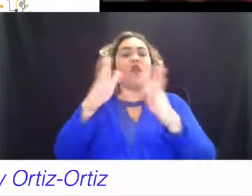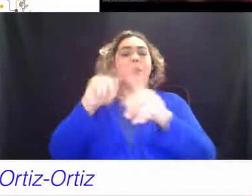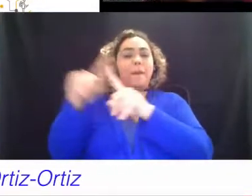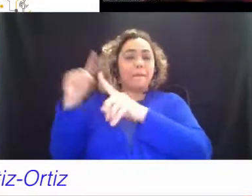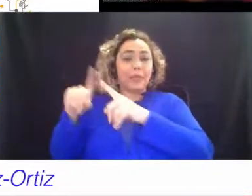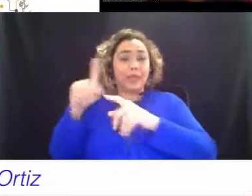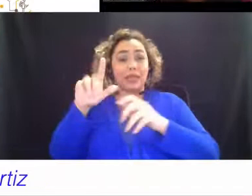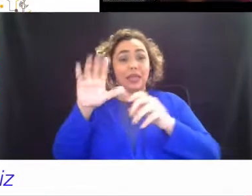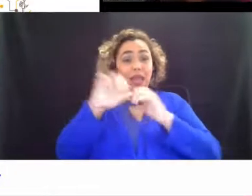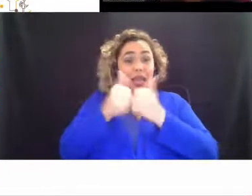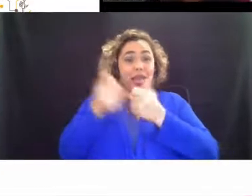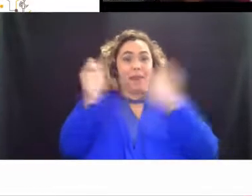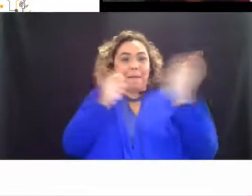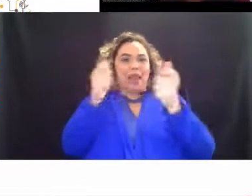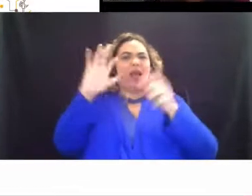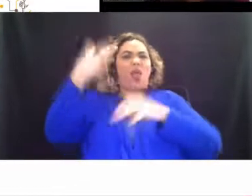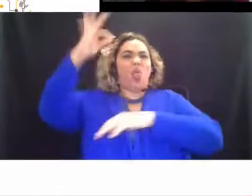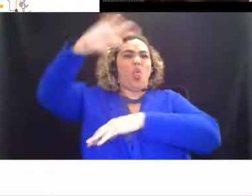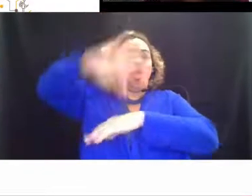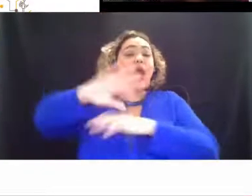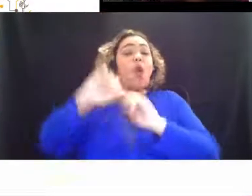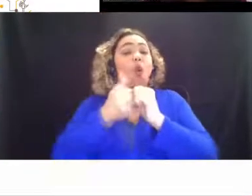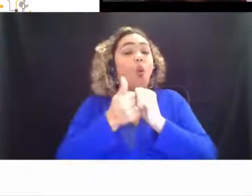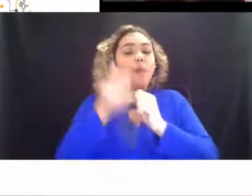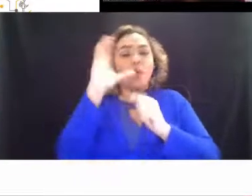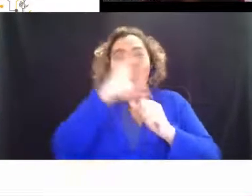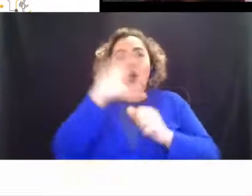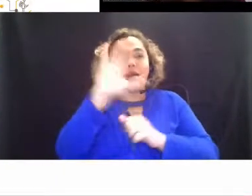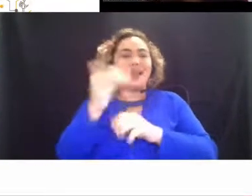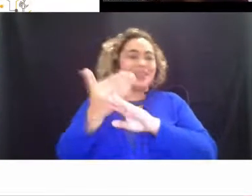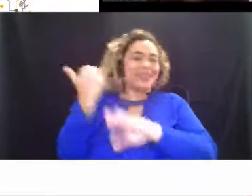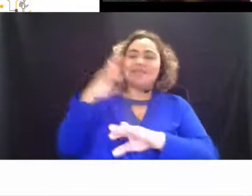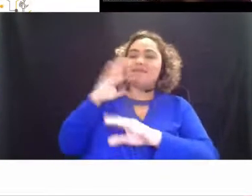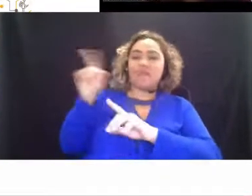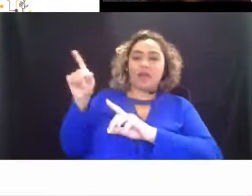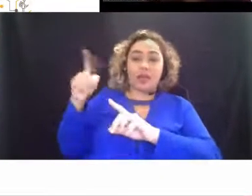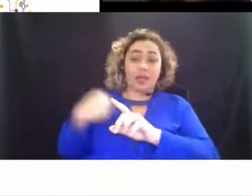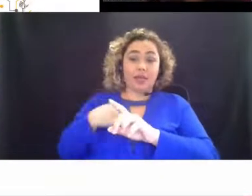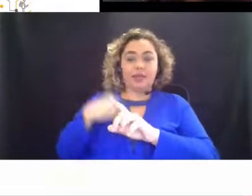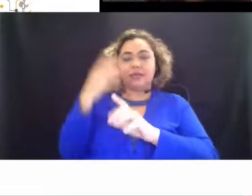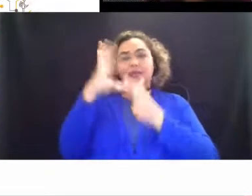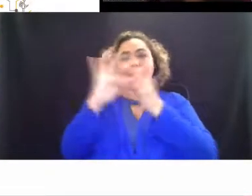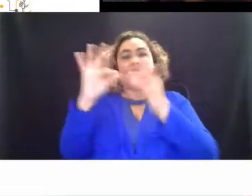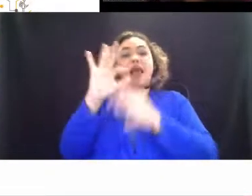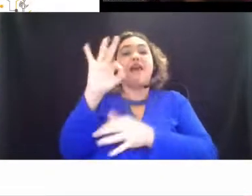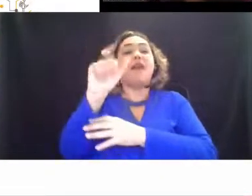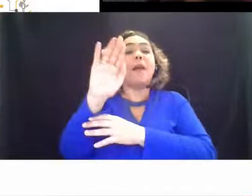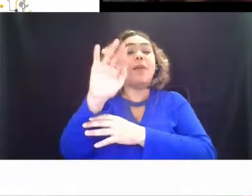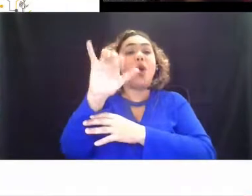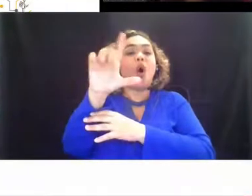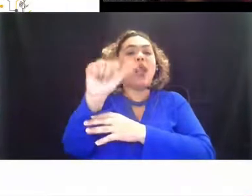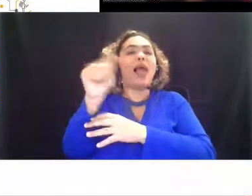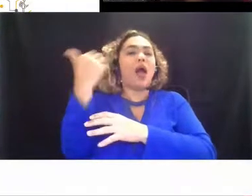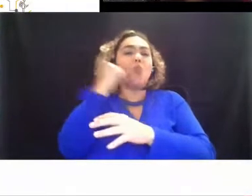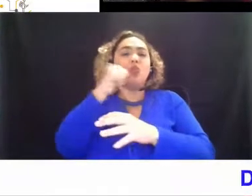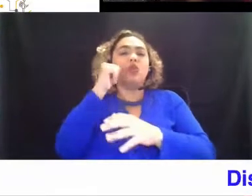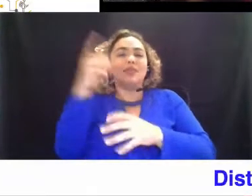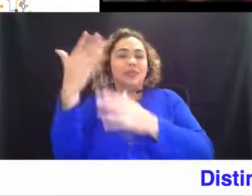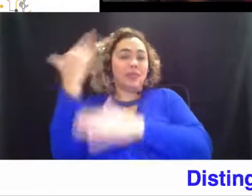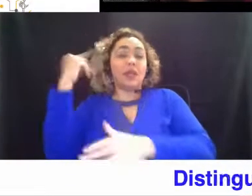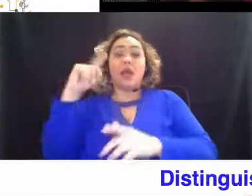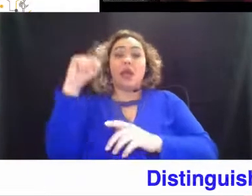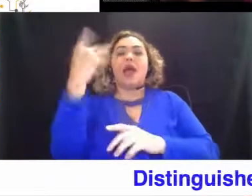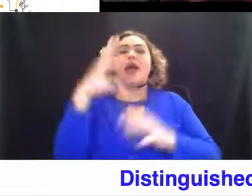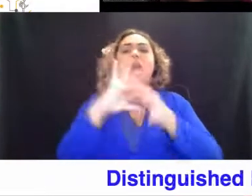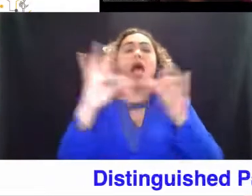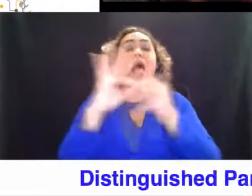Vector Management, lo que buscamos es, como había hablado, y me hago eco de las palabras de Fabiola, de lo importante que es la colaboración.